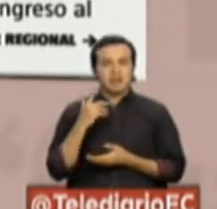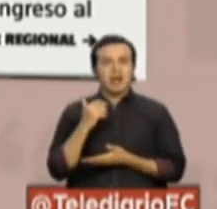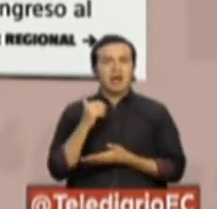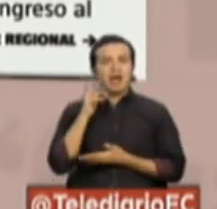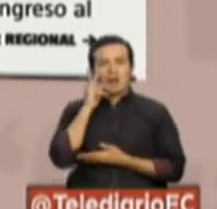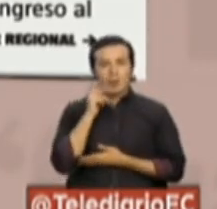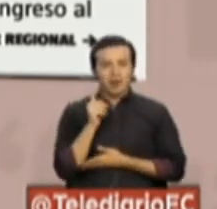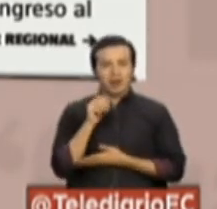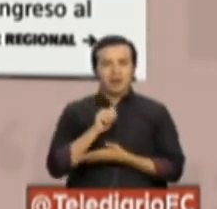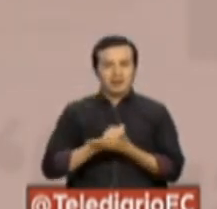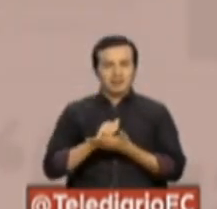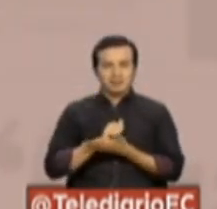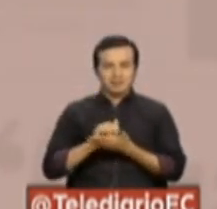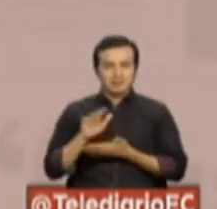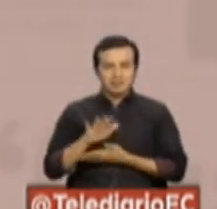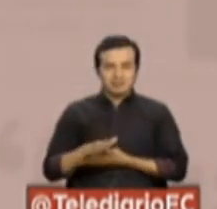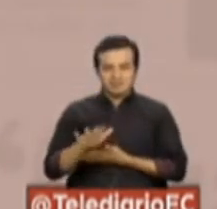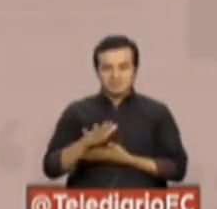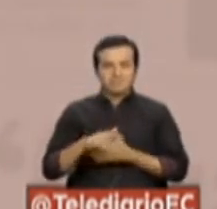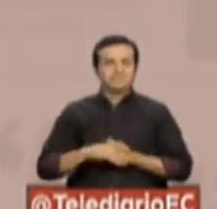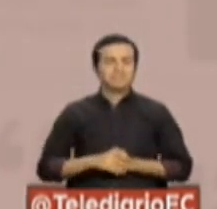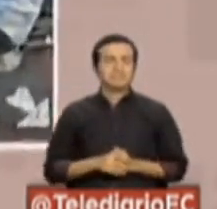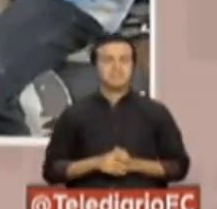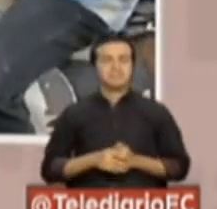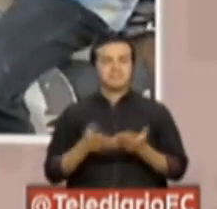Azuaya. Y finalmente,